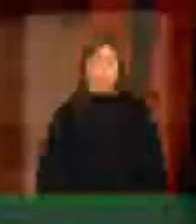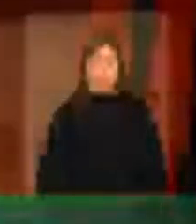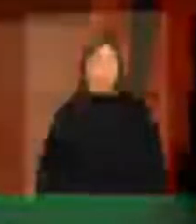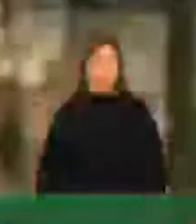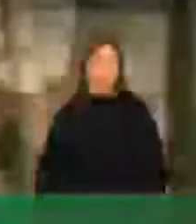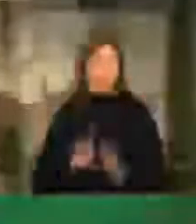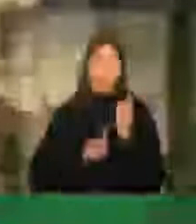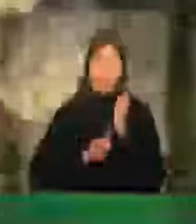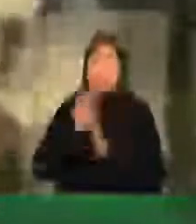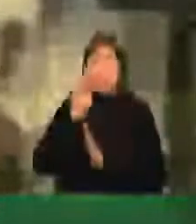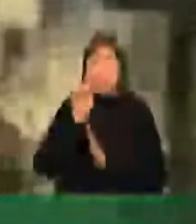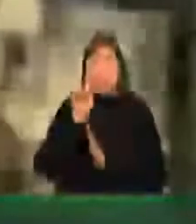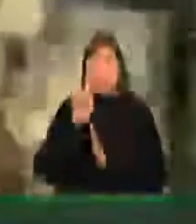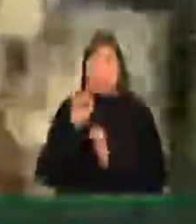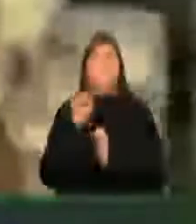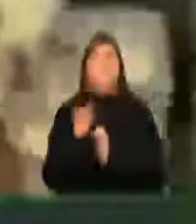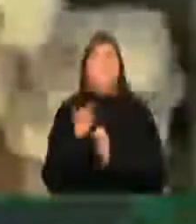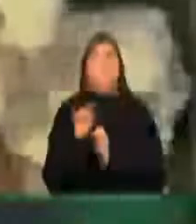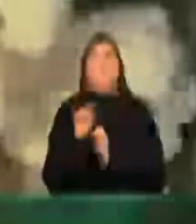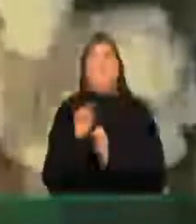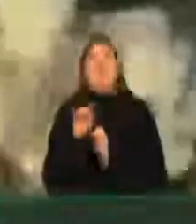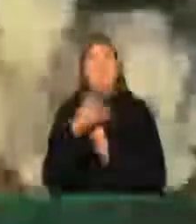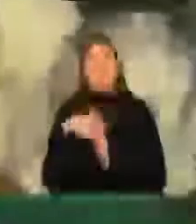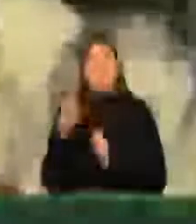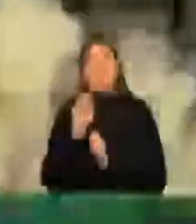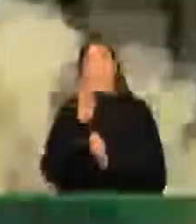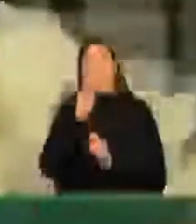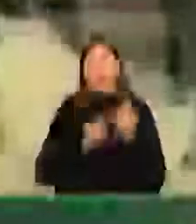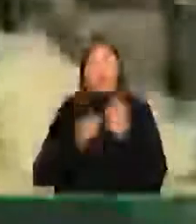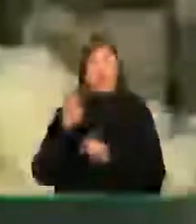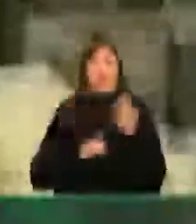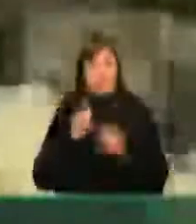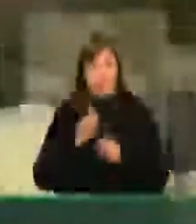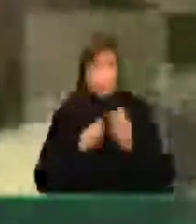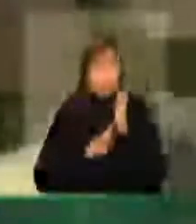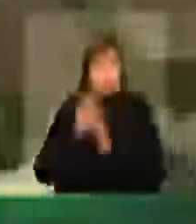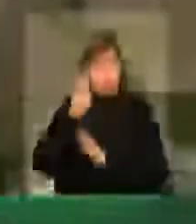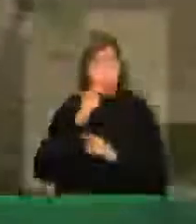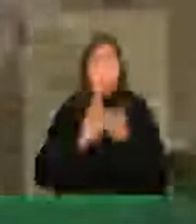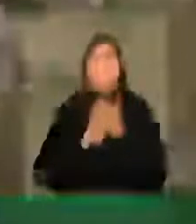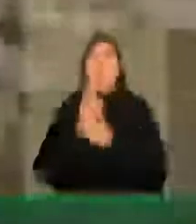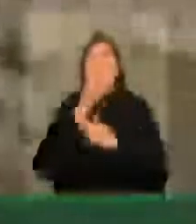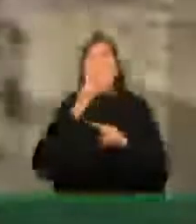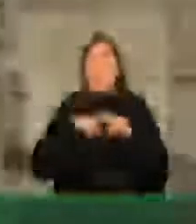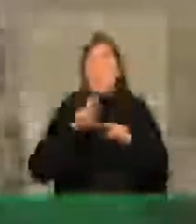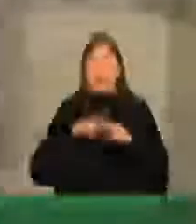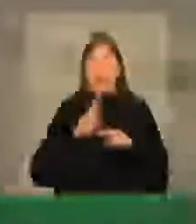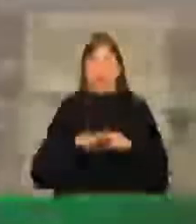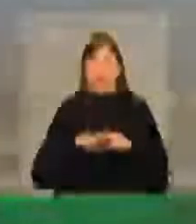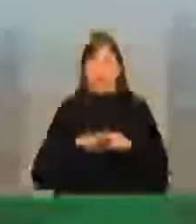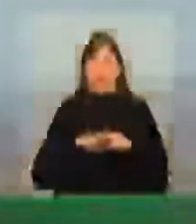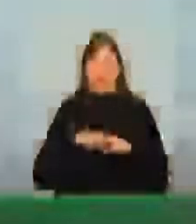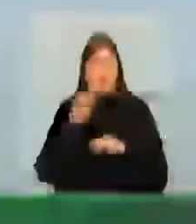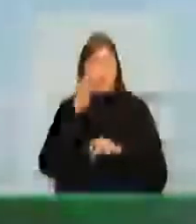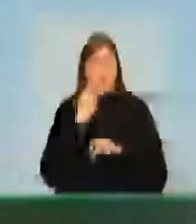El cohete New Shepard, al que iba adosada una cápsula que transportaba 4 tripulantes, despegó en la mañana del martes desde un remoto lugar desértico en el oeste